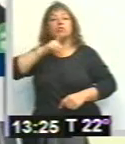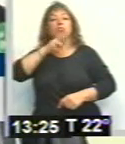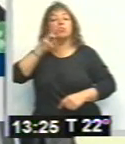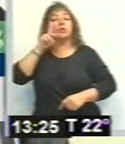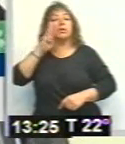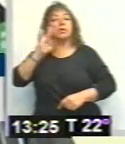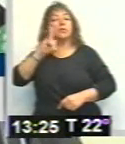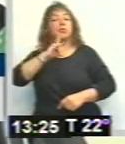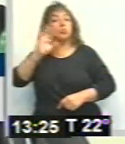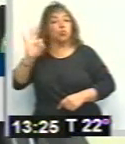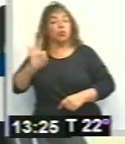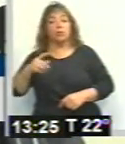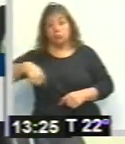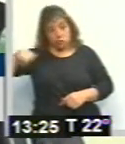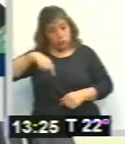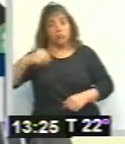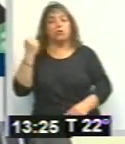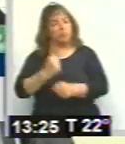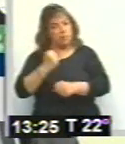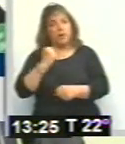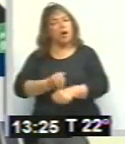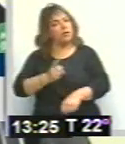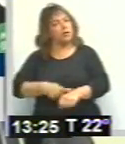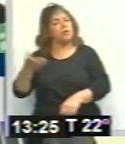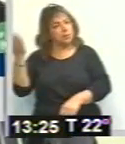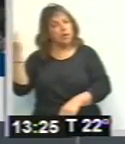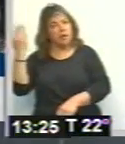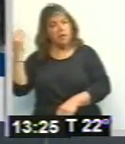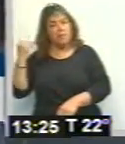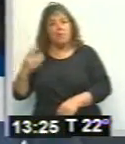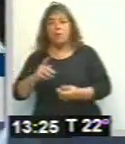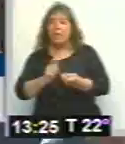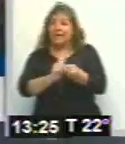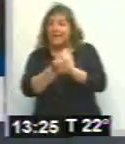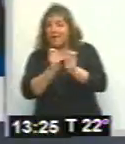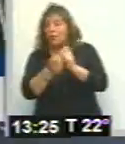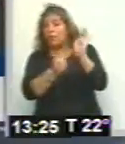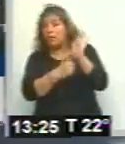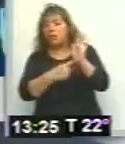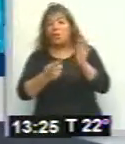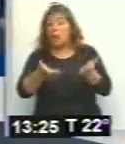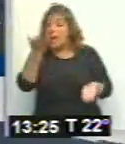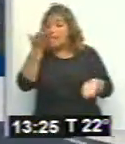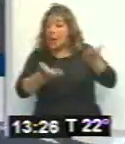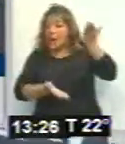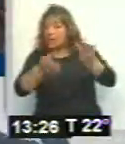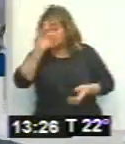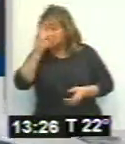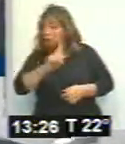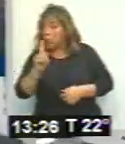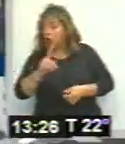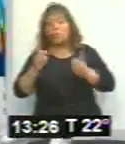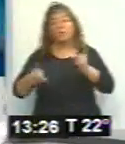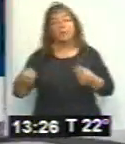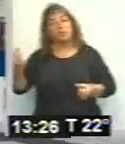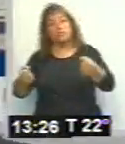particulares. Vos fíjate que venimos trabajando hace tiempo en la regularización a través de las balanzas, se viene trabajando con tránsito